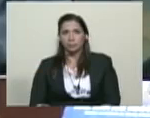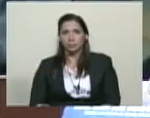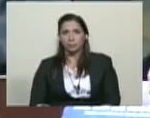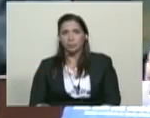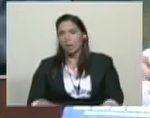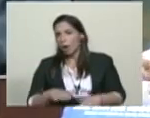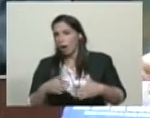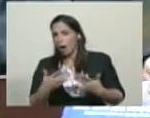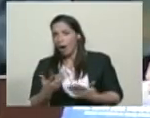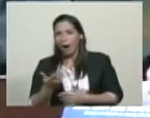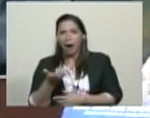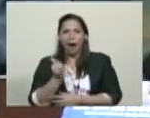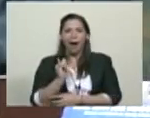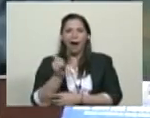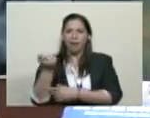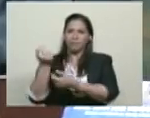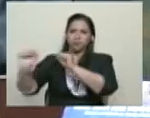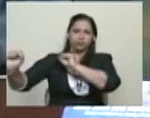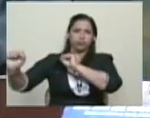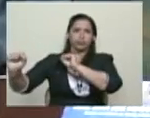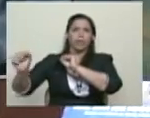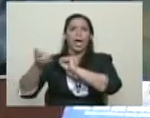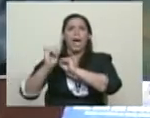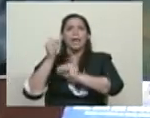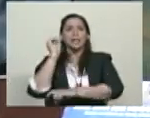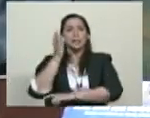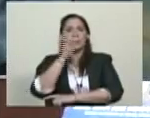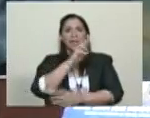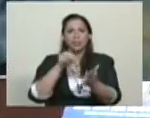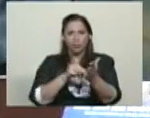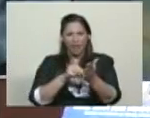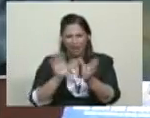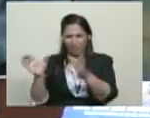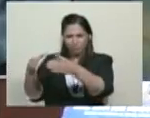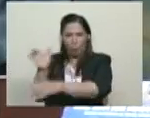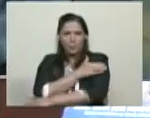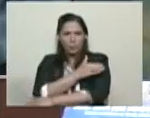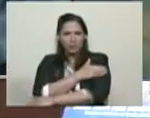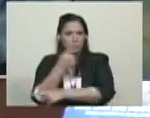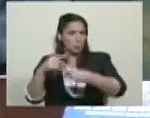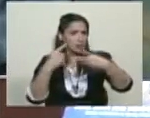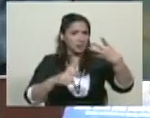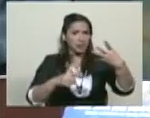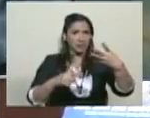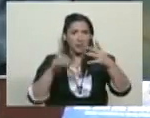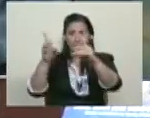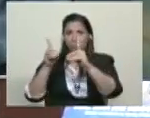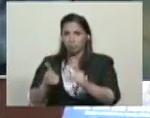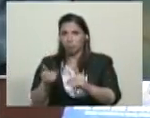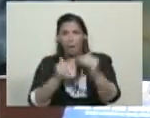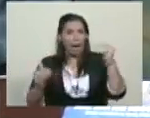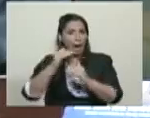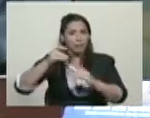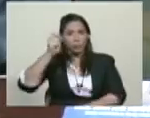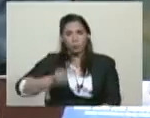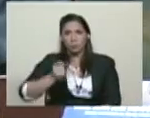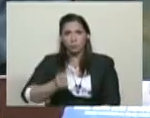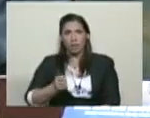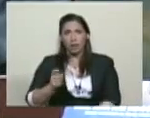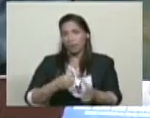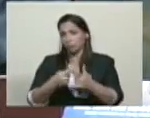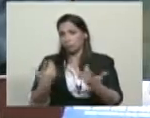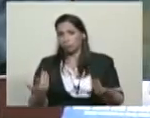encuentra la asamblea nacional por distintas decisiones de este alto tribunal lo